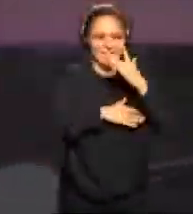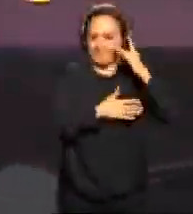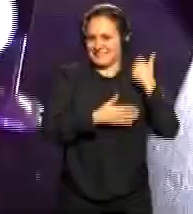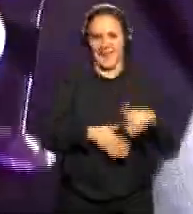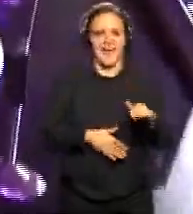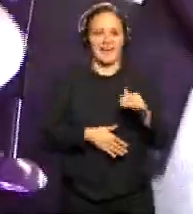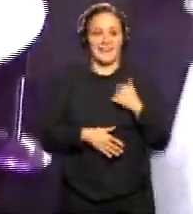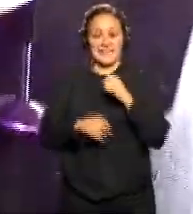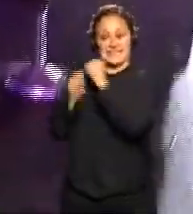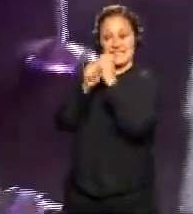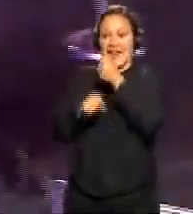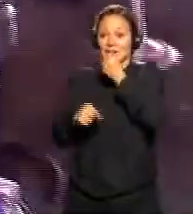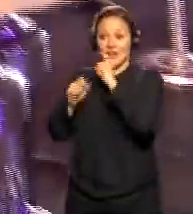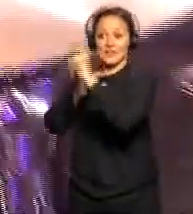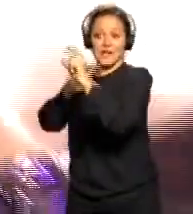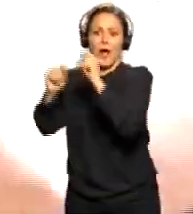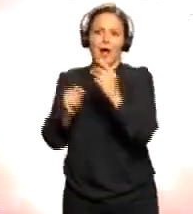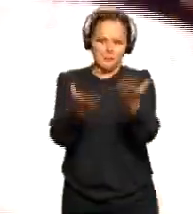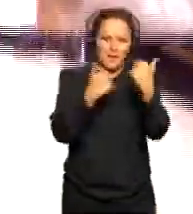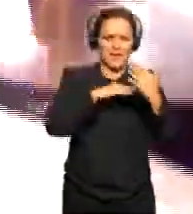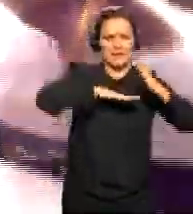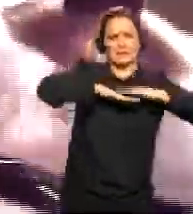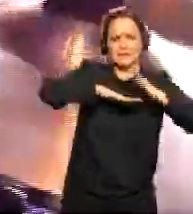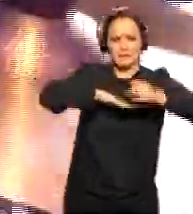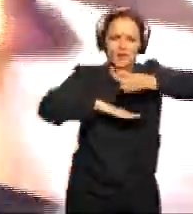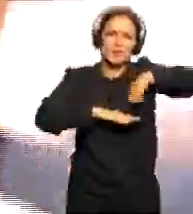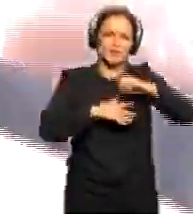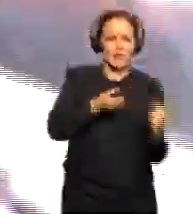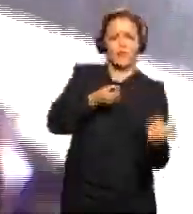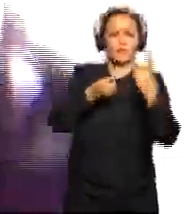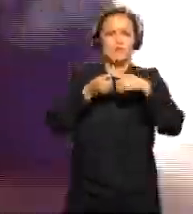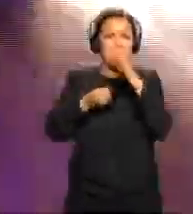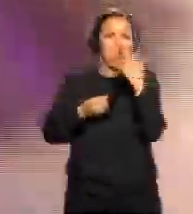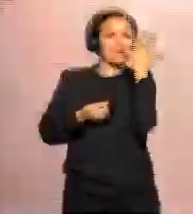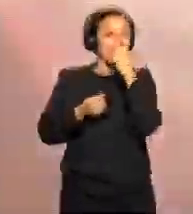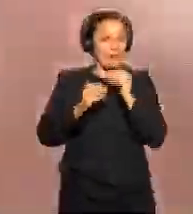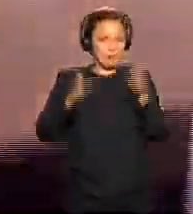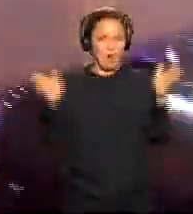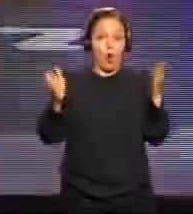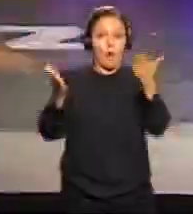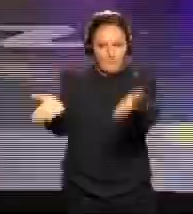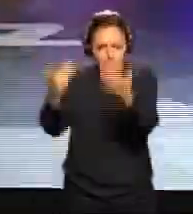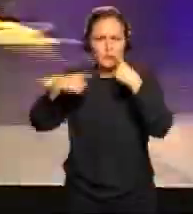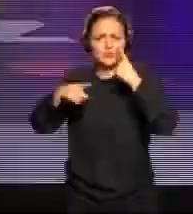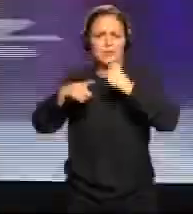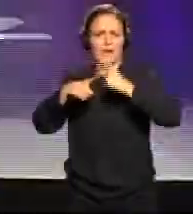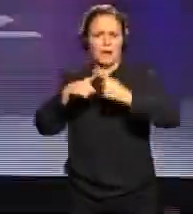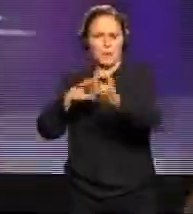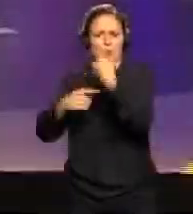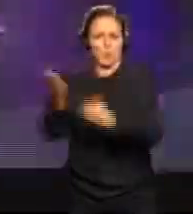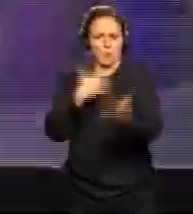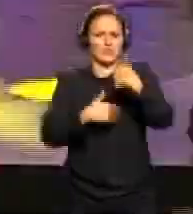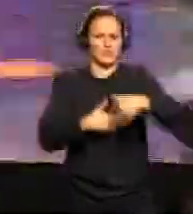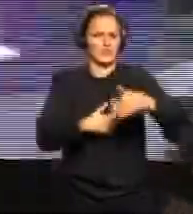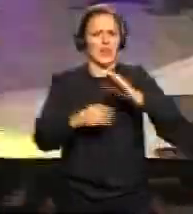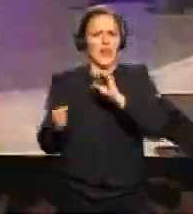va. Únete al son de la Sonora, que el carnaval empieza hoy. ¡Vamos! ¡Vamos Santa Cruz con nosotros!